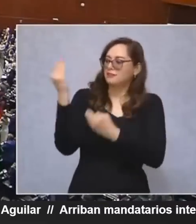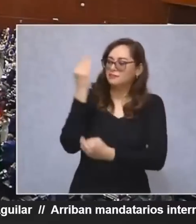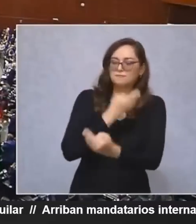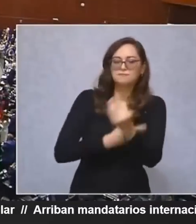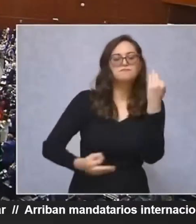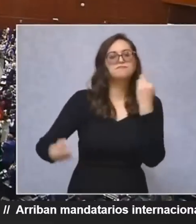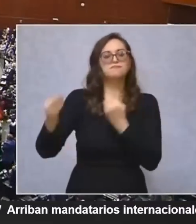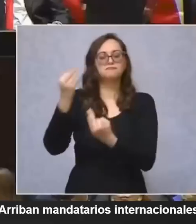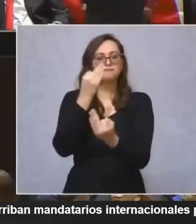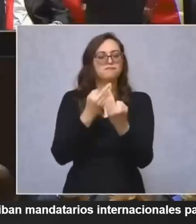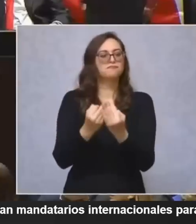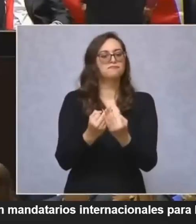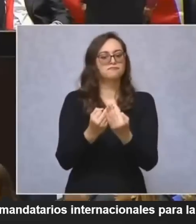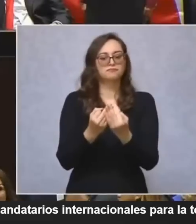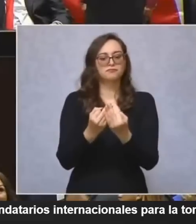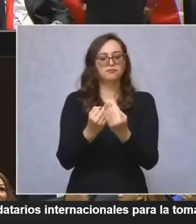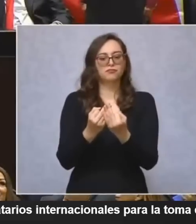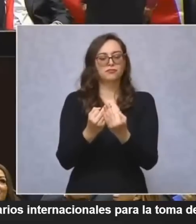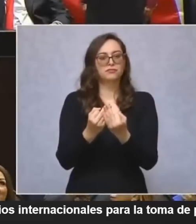aquí a nuestro lado,